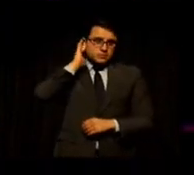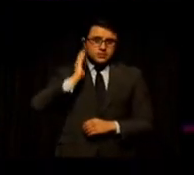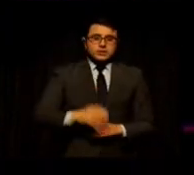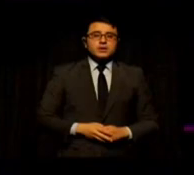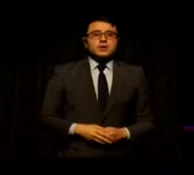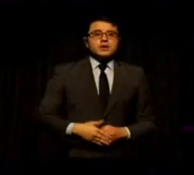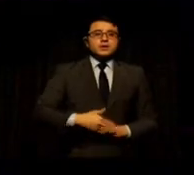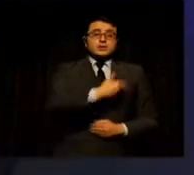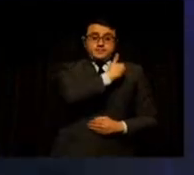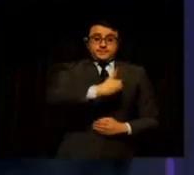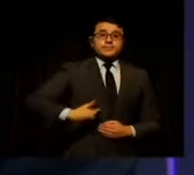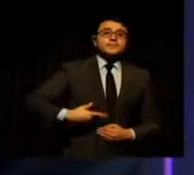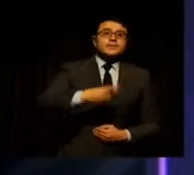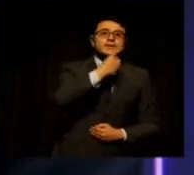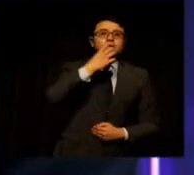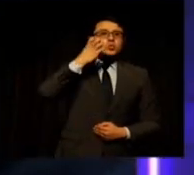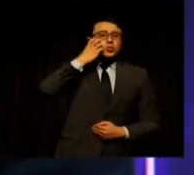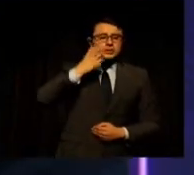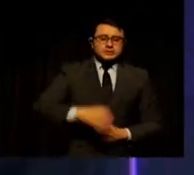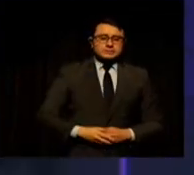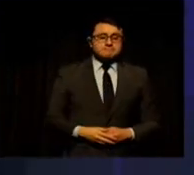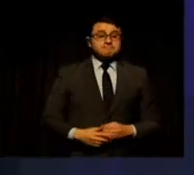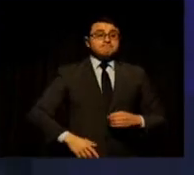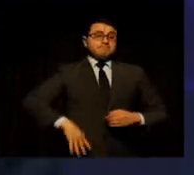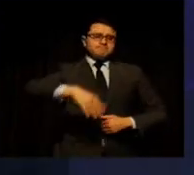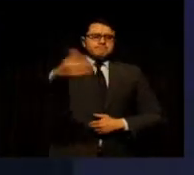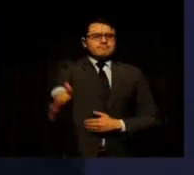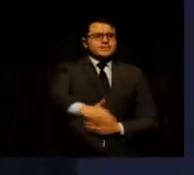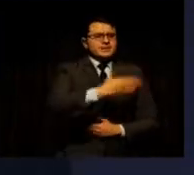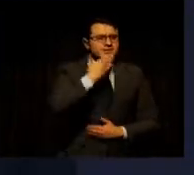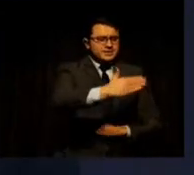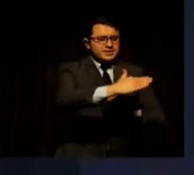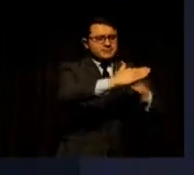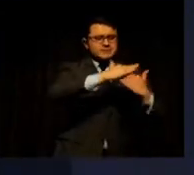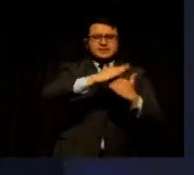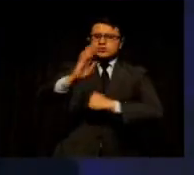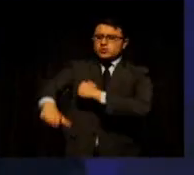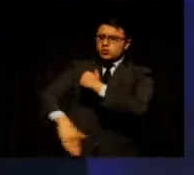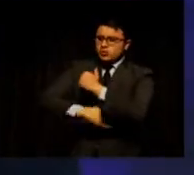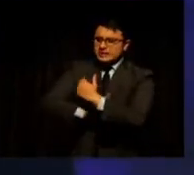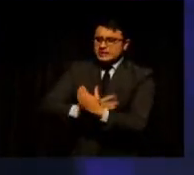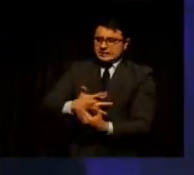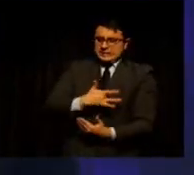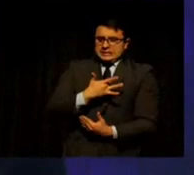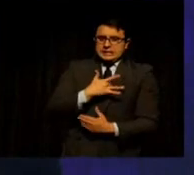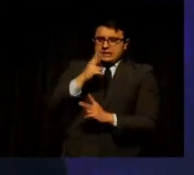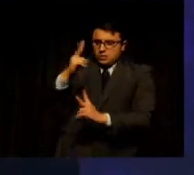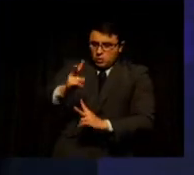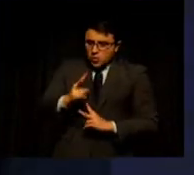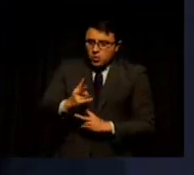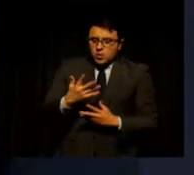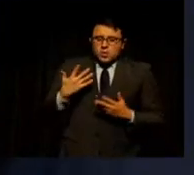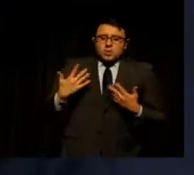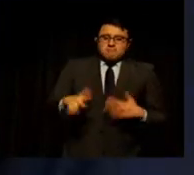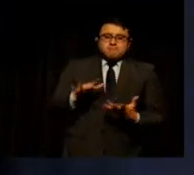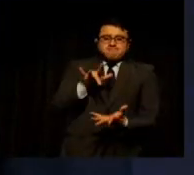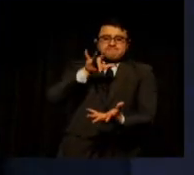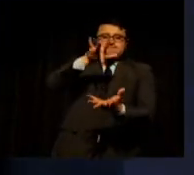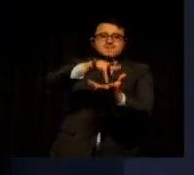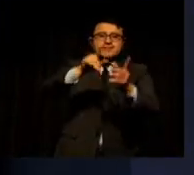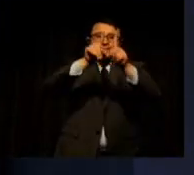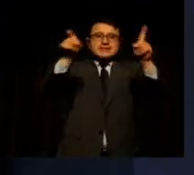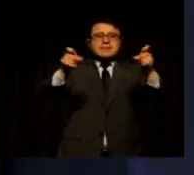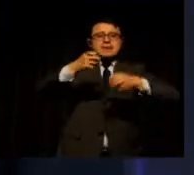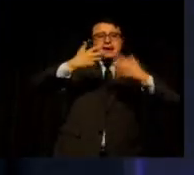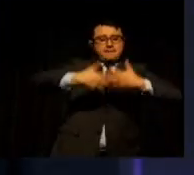primero muchísimas gracias por la invitación ministra es realmente un honor estar aquí con todos ustedes hablando un poco en